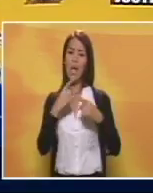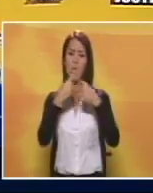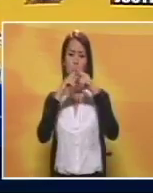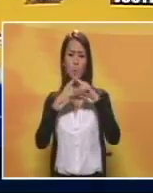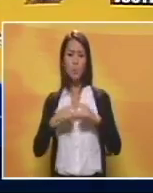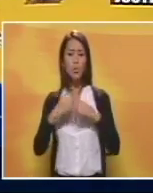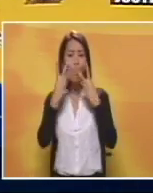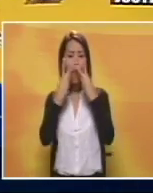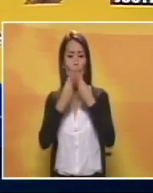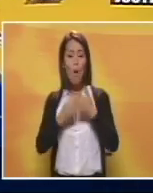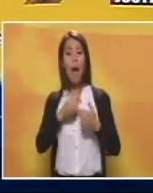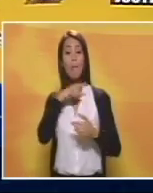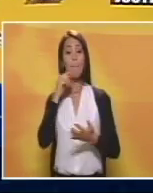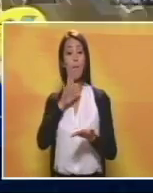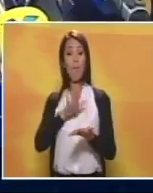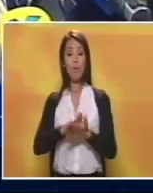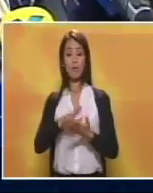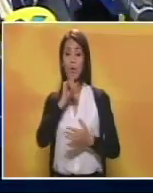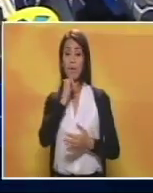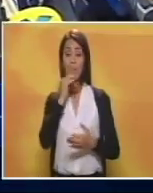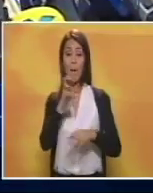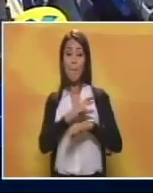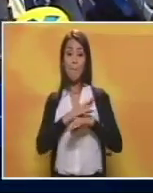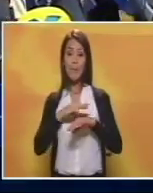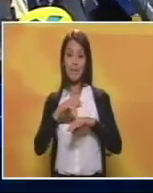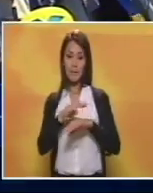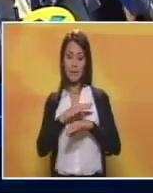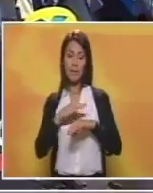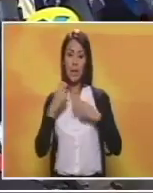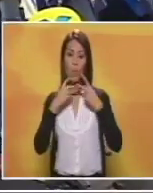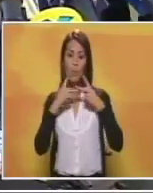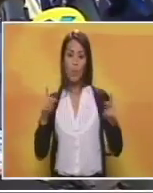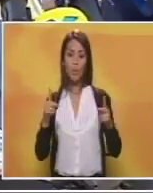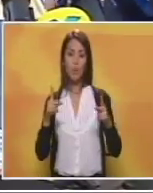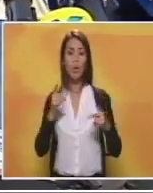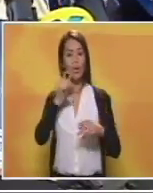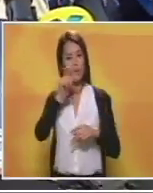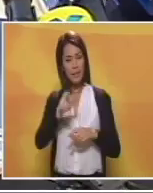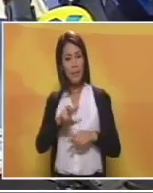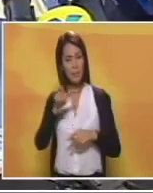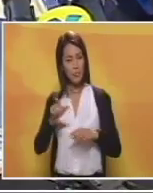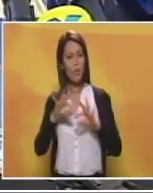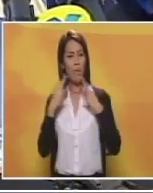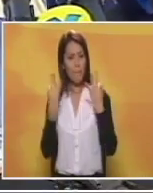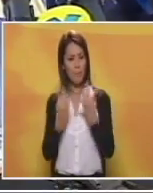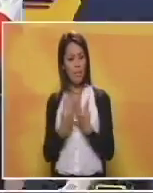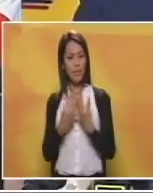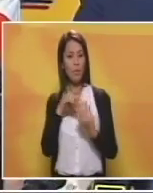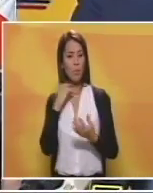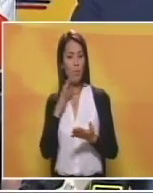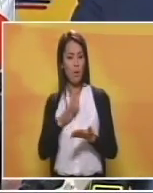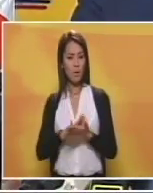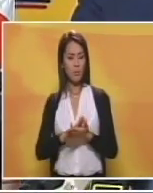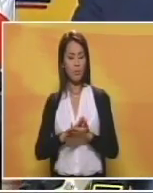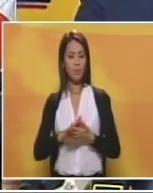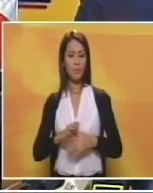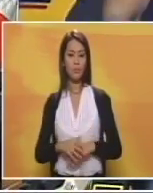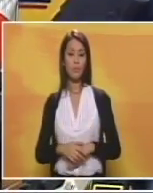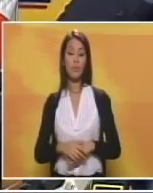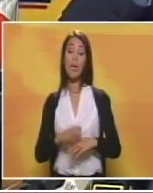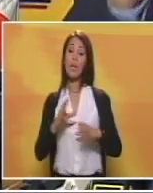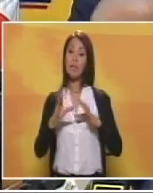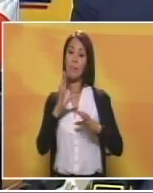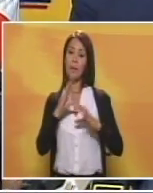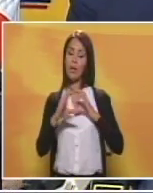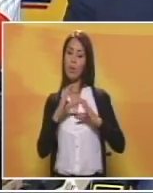de fallecidos que notificó el Ministerio Público y las que manejan los familiares de las víctimas y los medios de